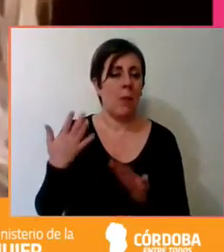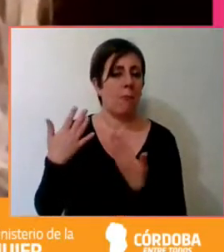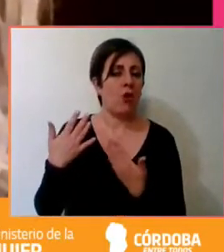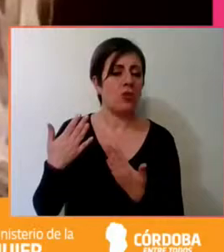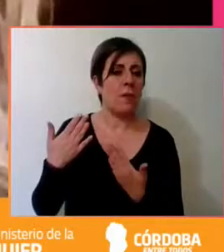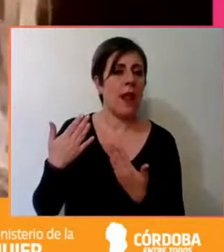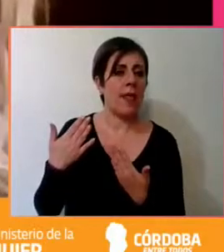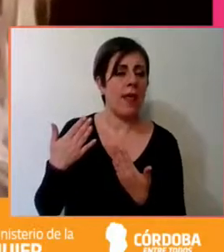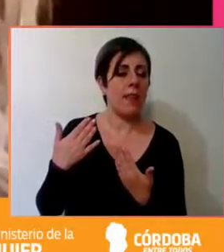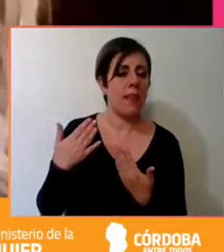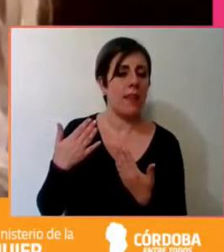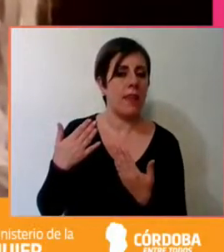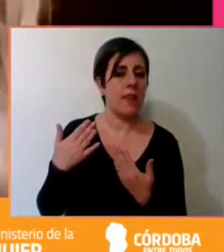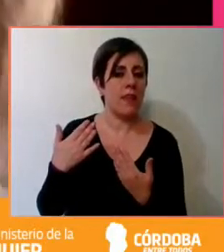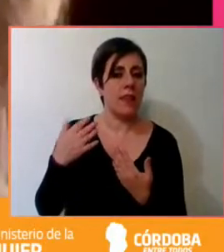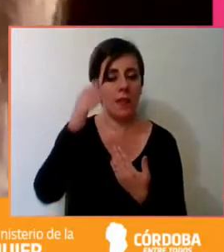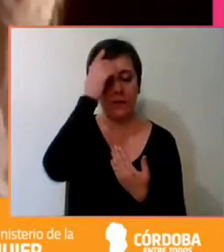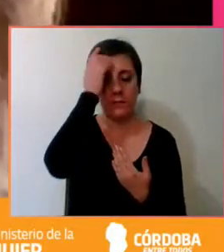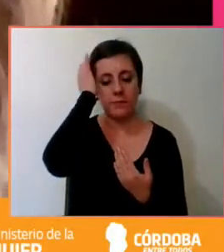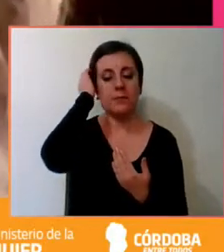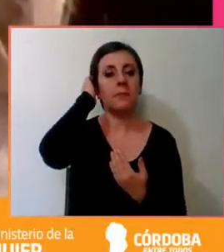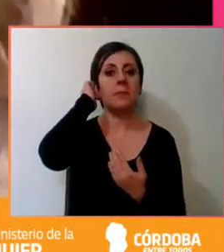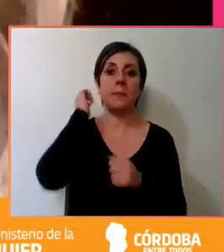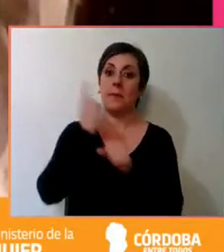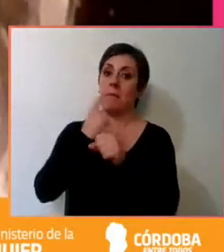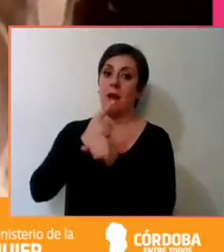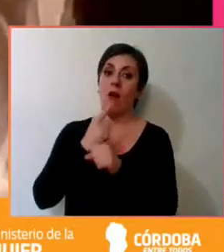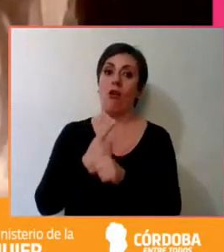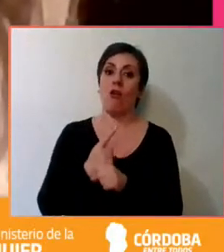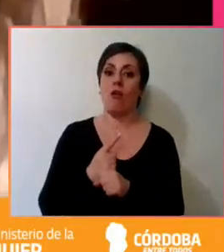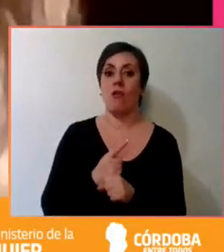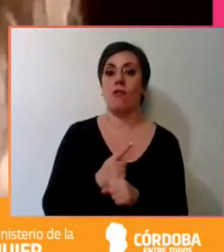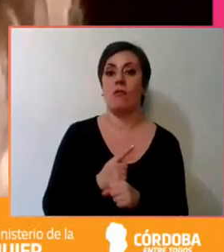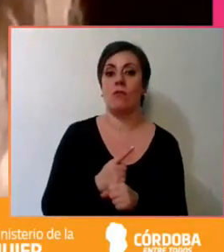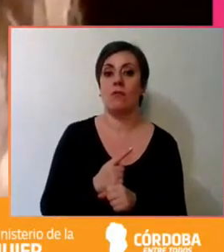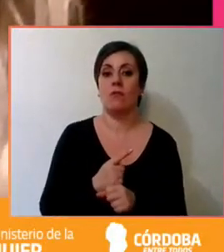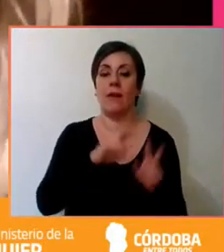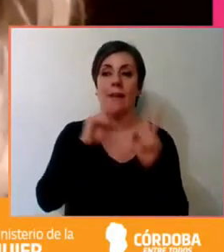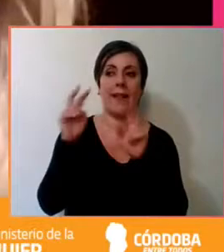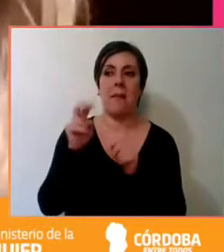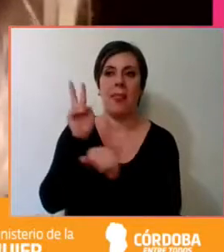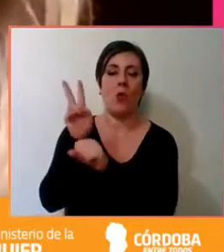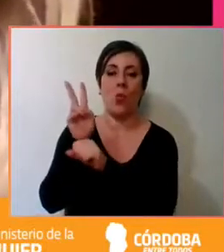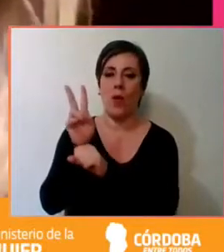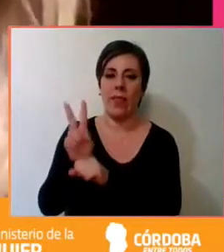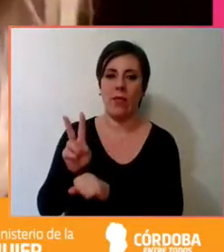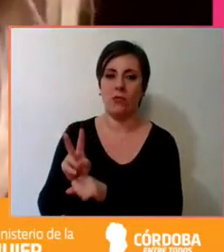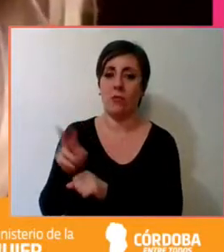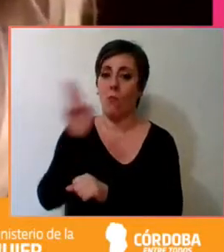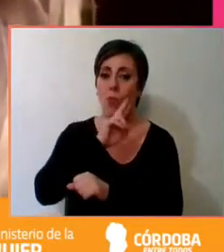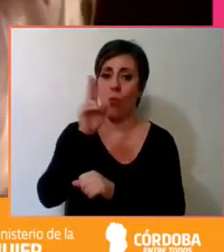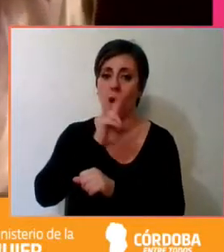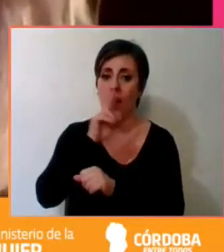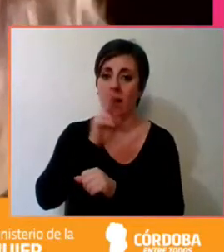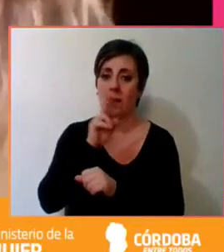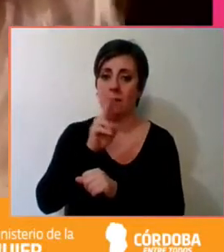posibilidad que hace, o primero, lo primero que hay que identificar con el eje de los cuidados es que las mujeres